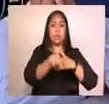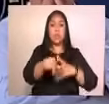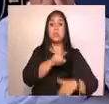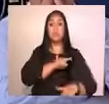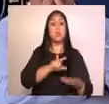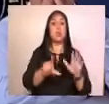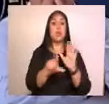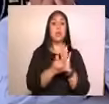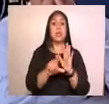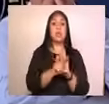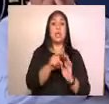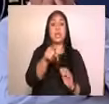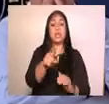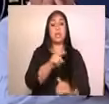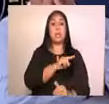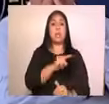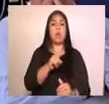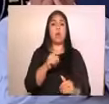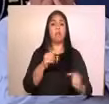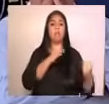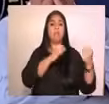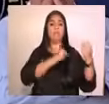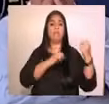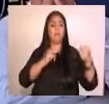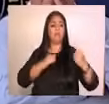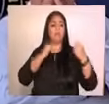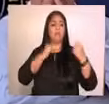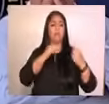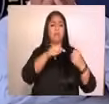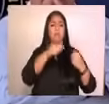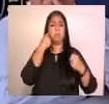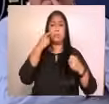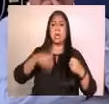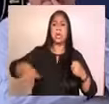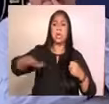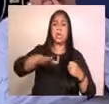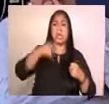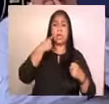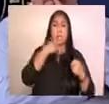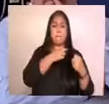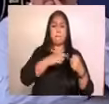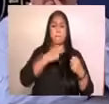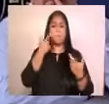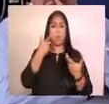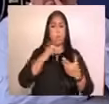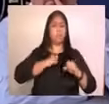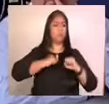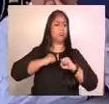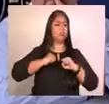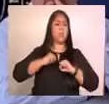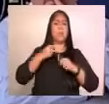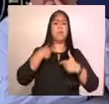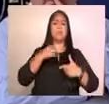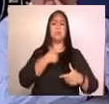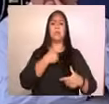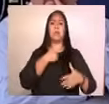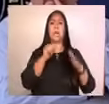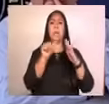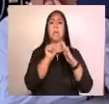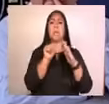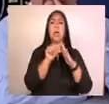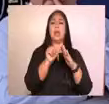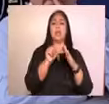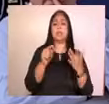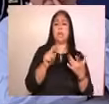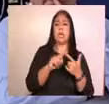que mandaba era la ley del más fuerte, donde los reos más poderosos ocupaban apartamentos con